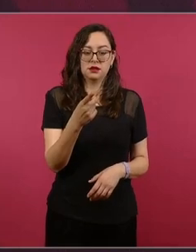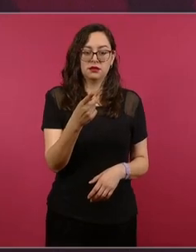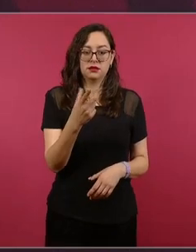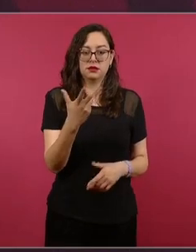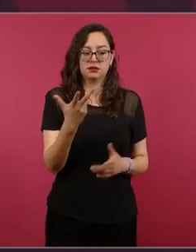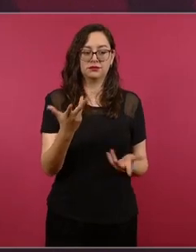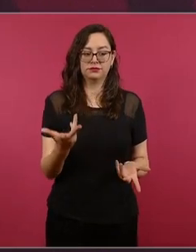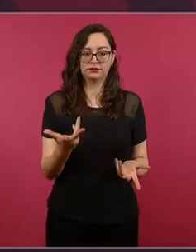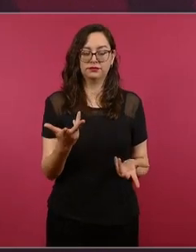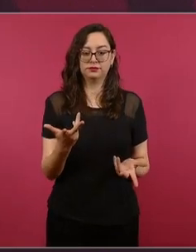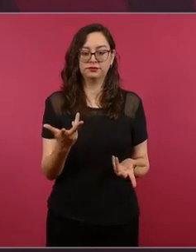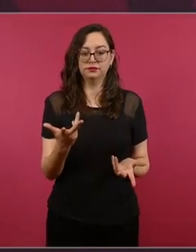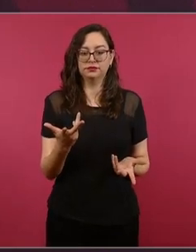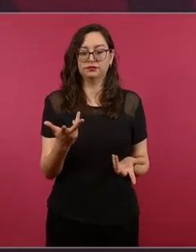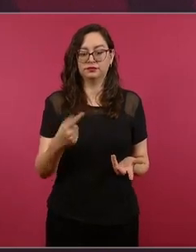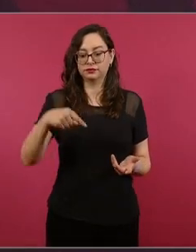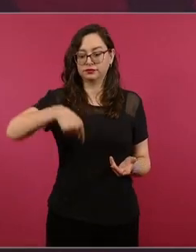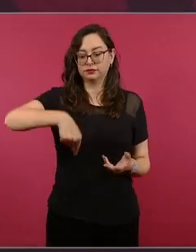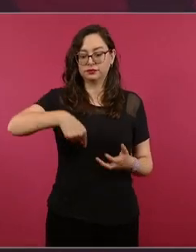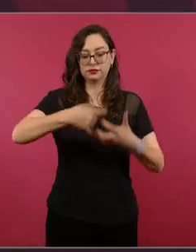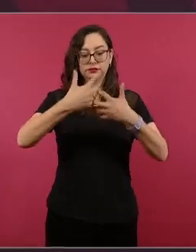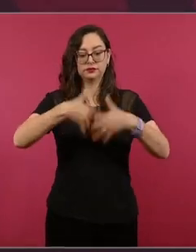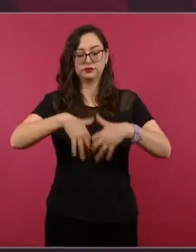era mejor refinar